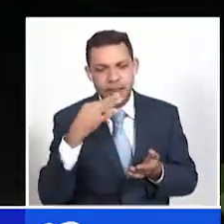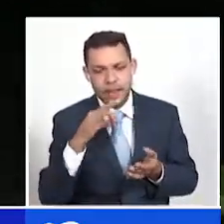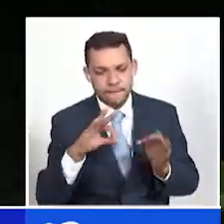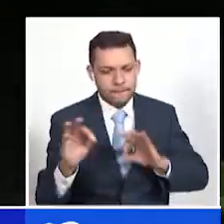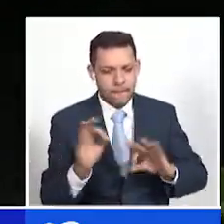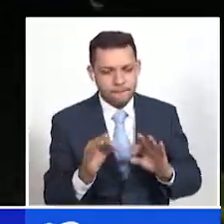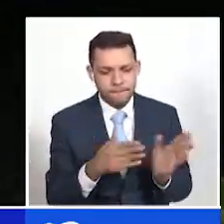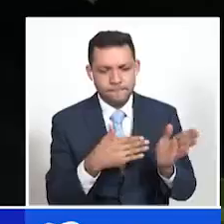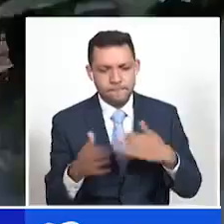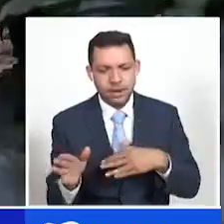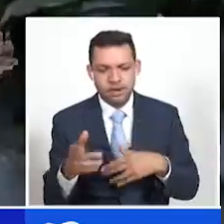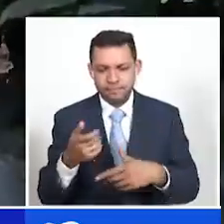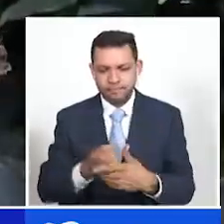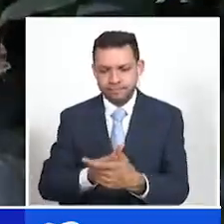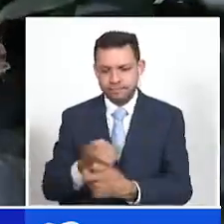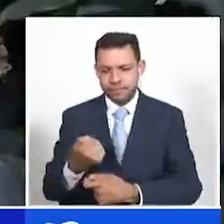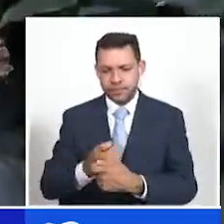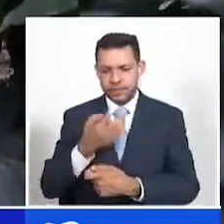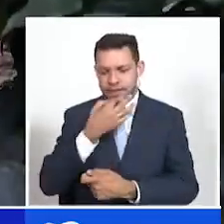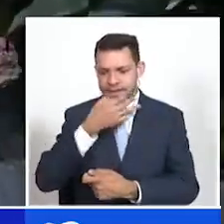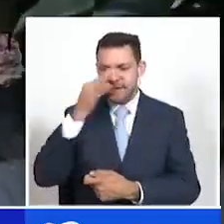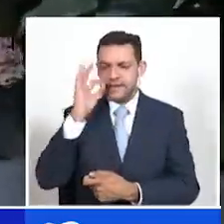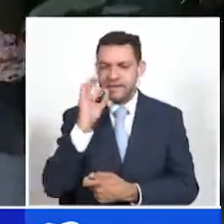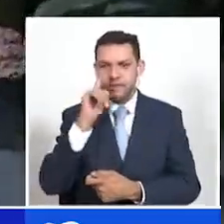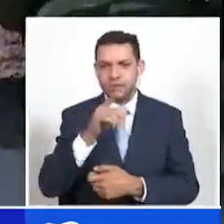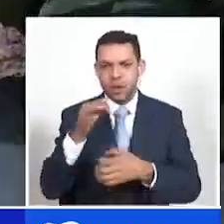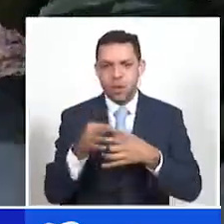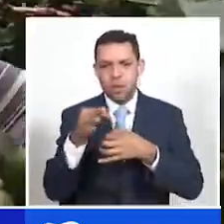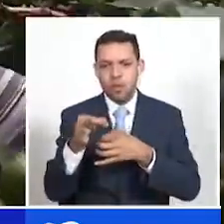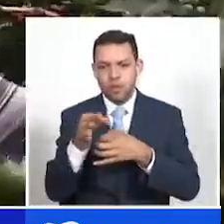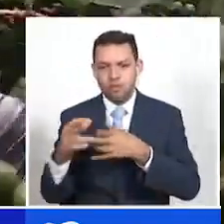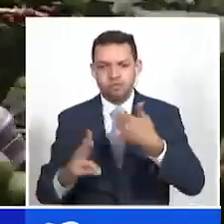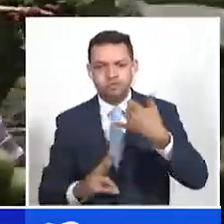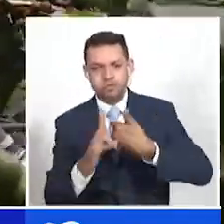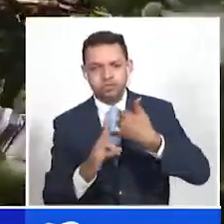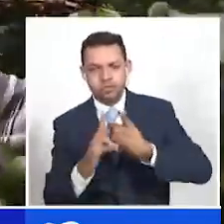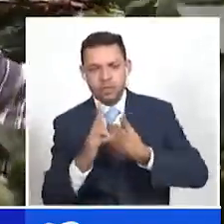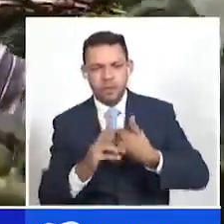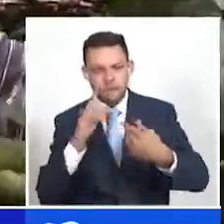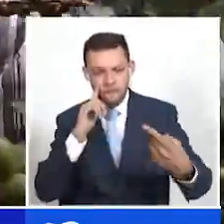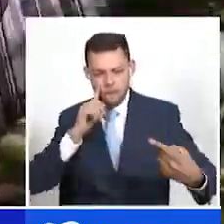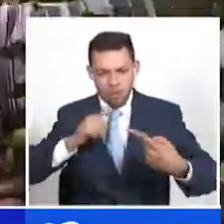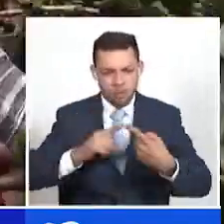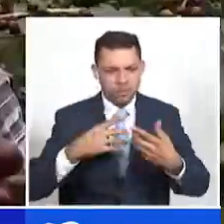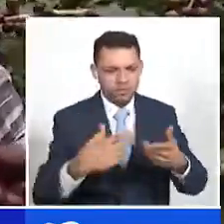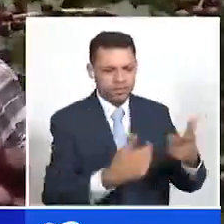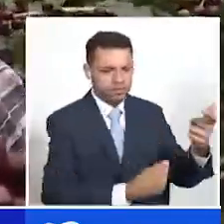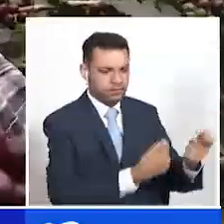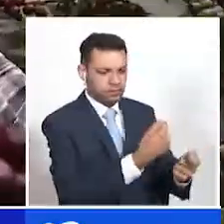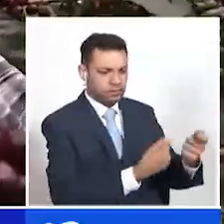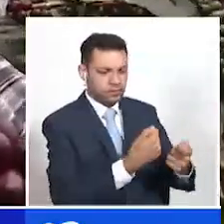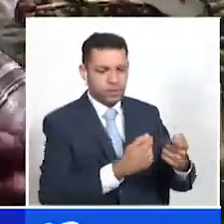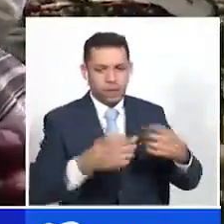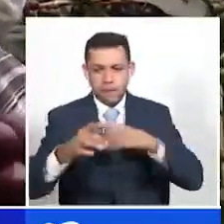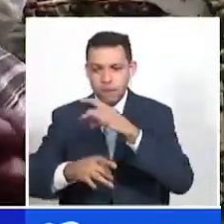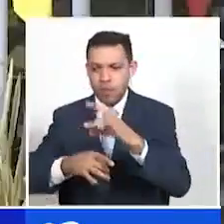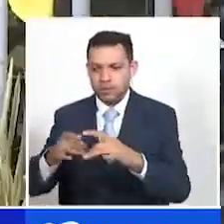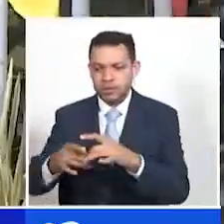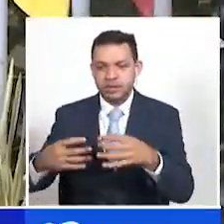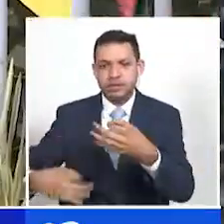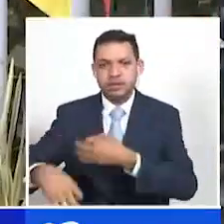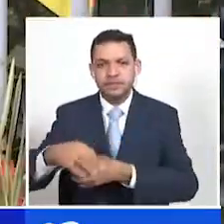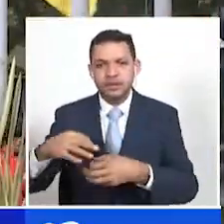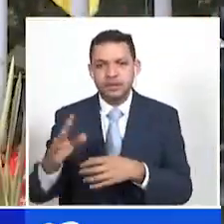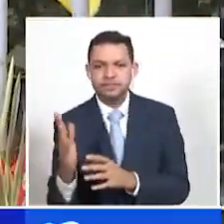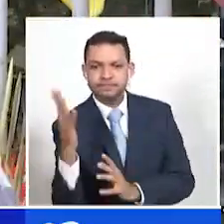semestre de 2021. En el Quindío, los municipios de la cordillera estarán en cosecha principal y los de la zona plana en traviesa. De acuerdo a